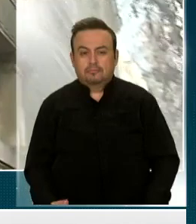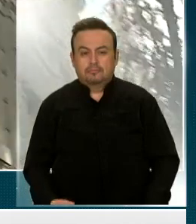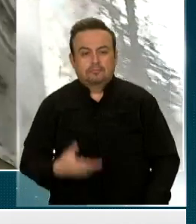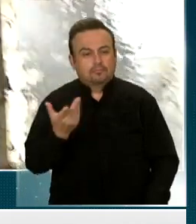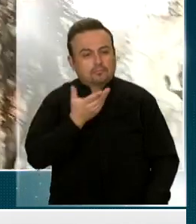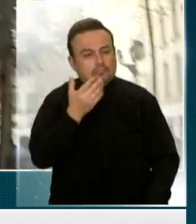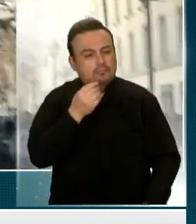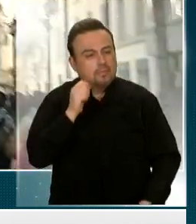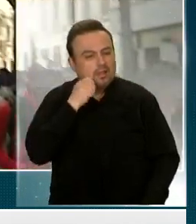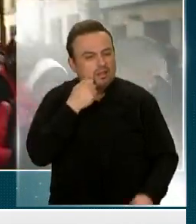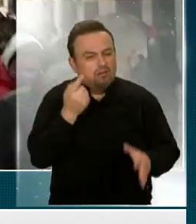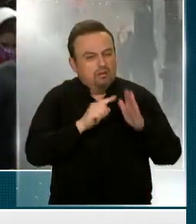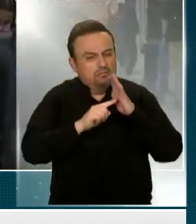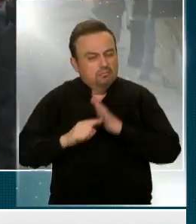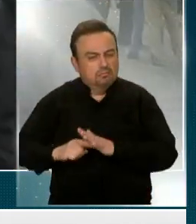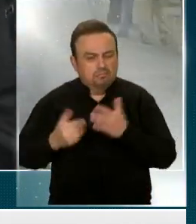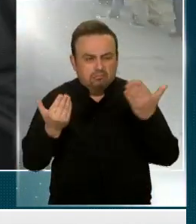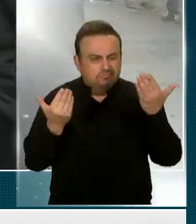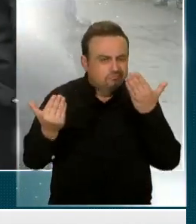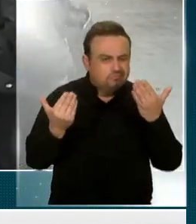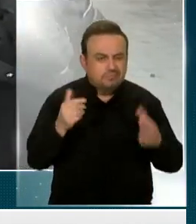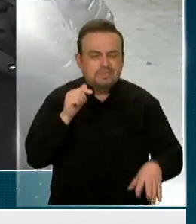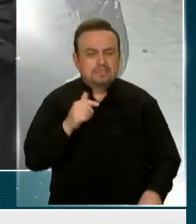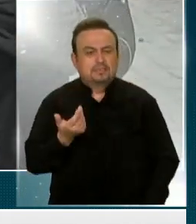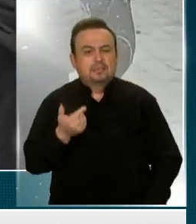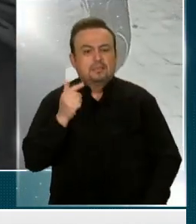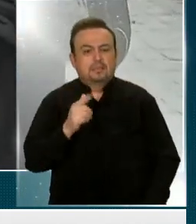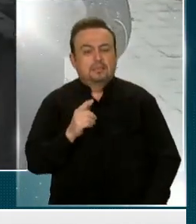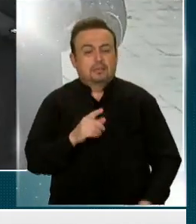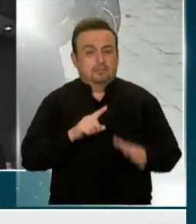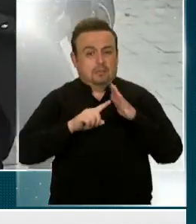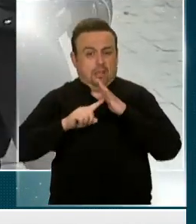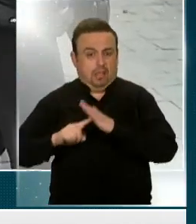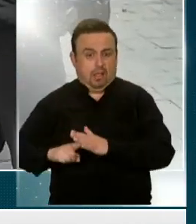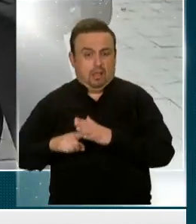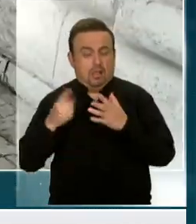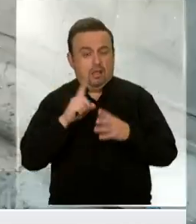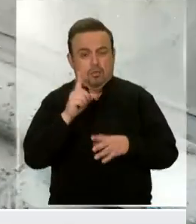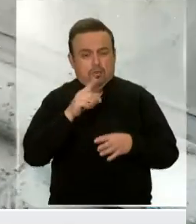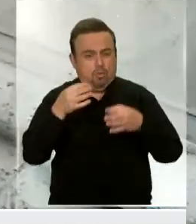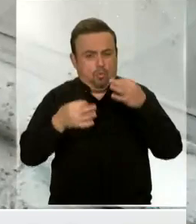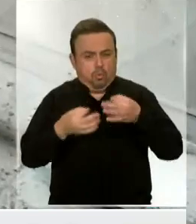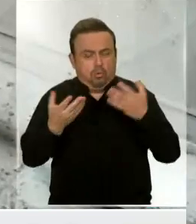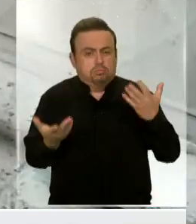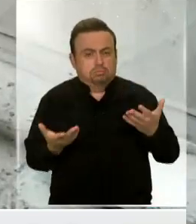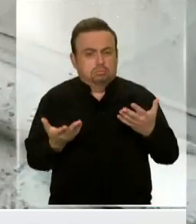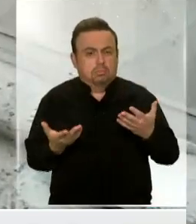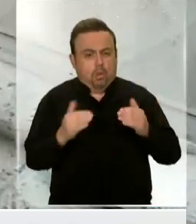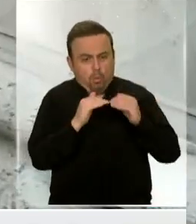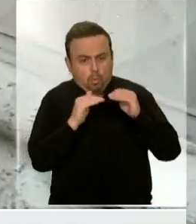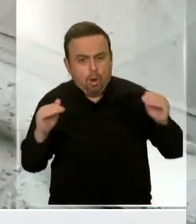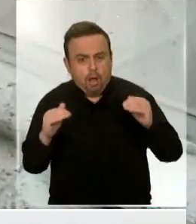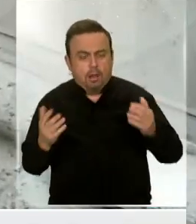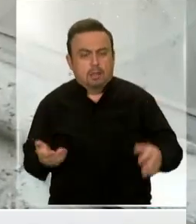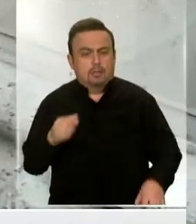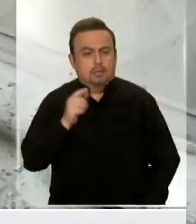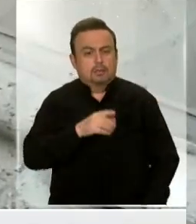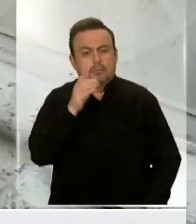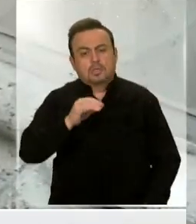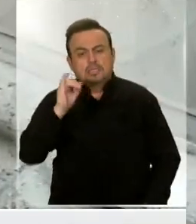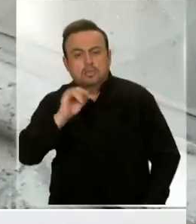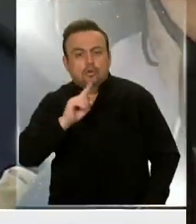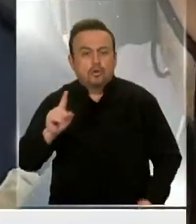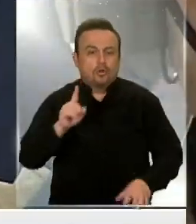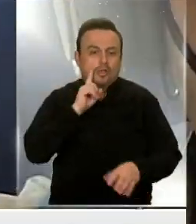podría entrar una disyuntiva con respecto a una discriminación y una injusticia con respecto a las personas que tienen o no tienen